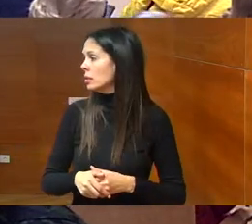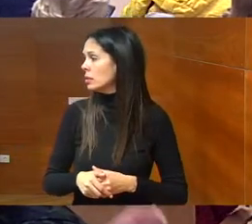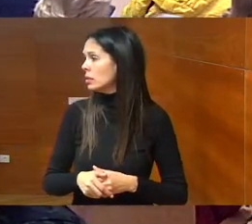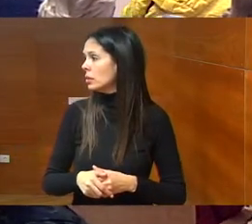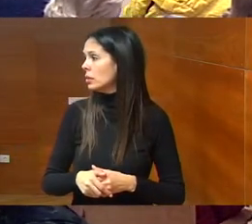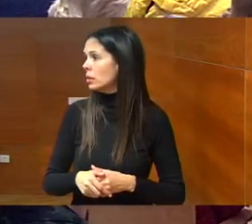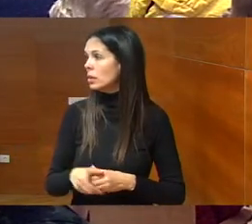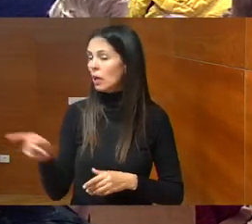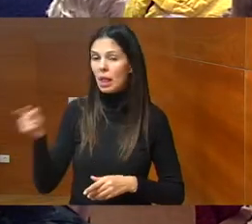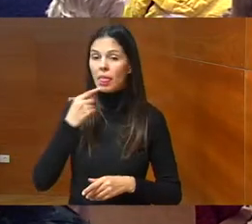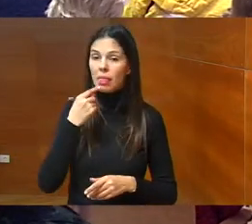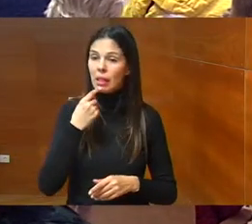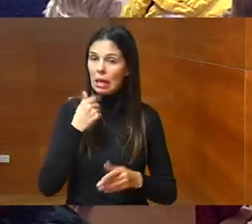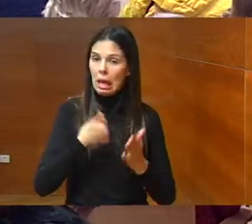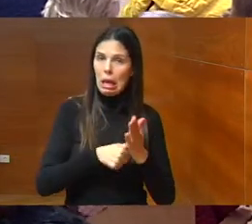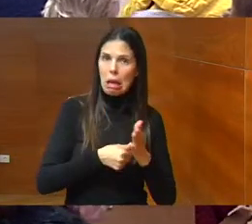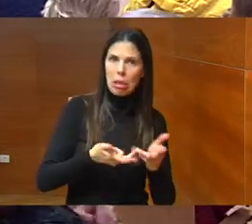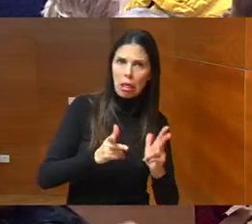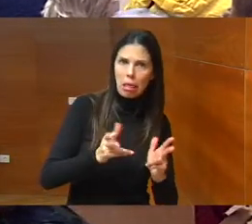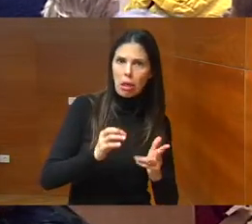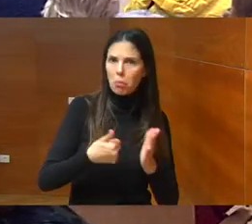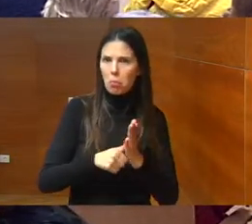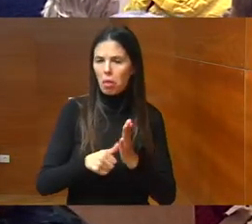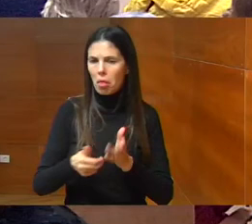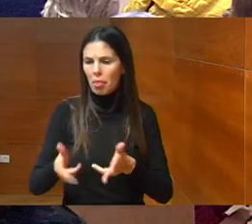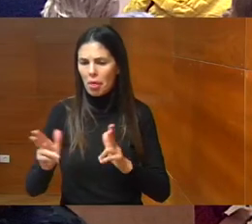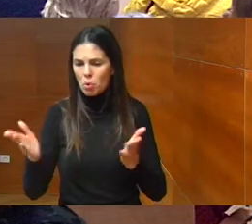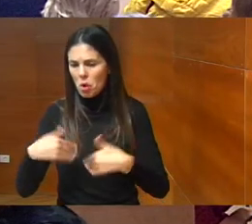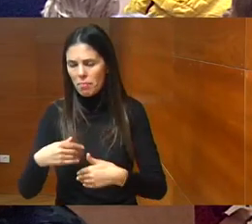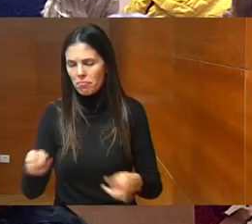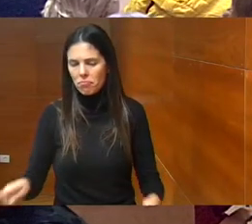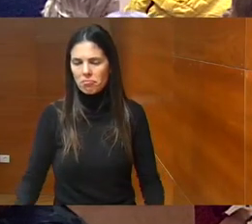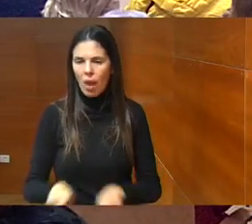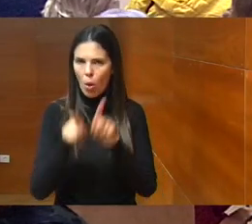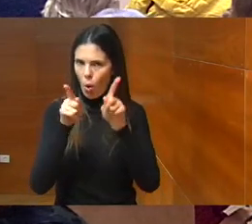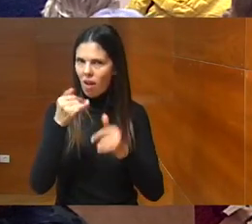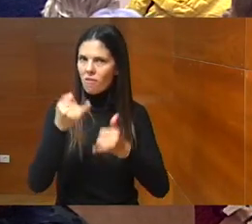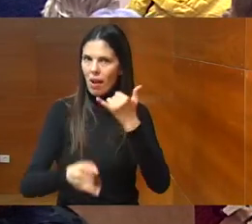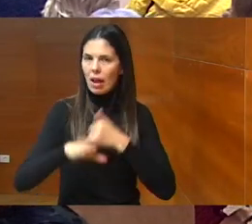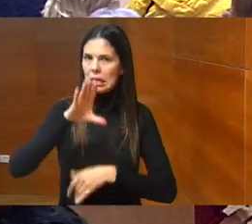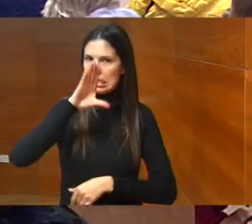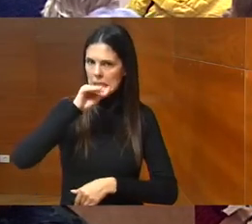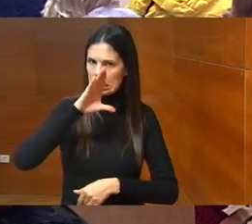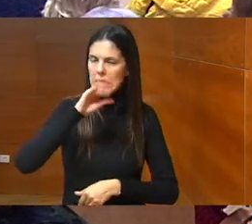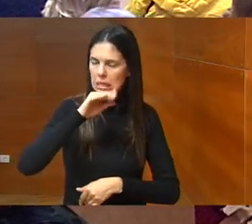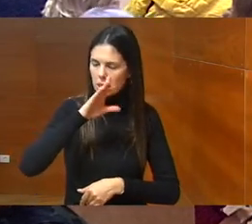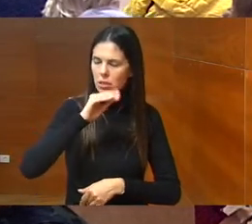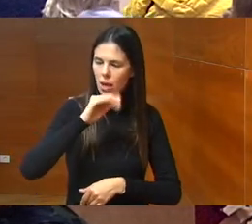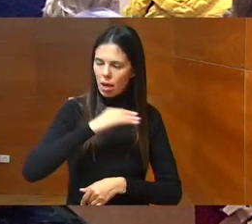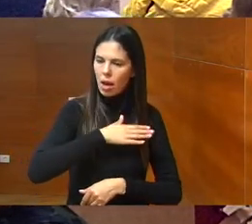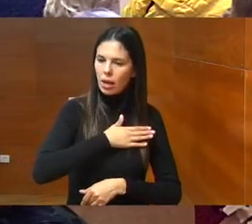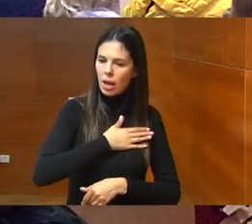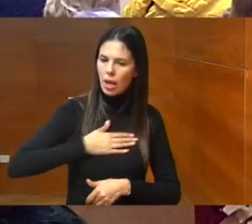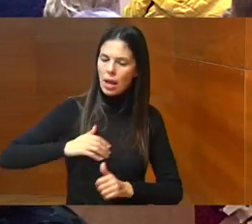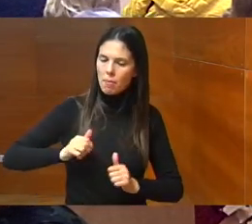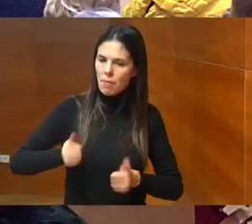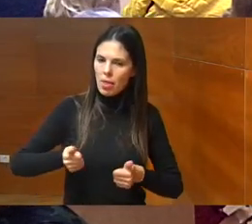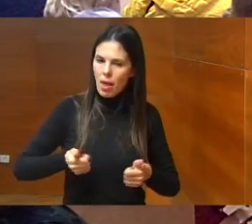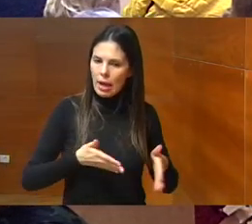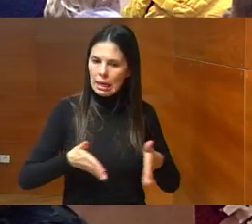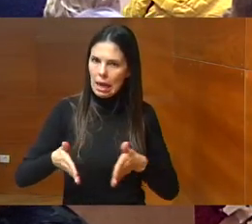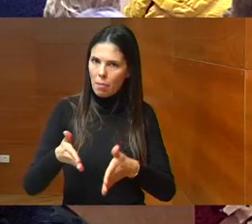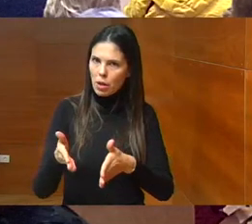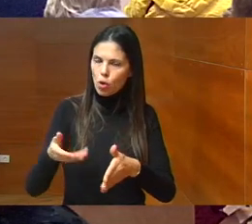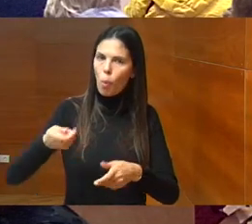con licencia o sin licencia esto no me impedido que chichana enlazada profesionalmente oseo camino